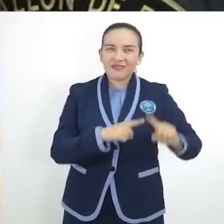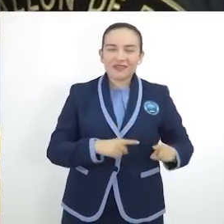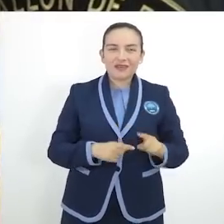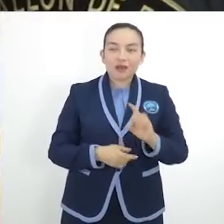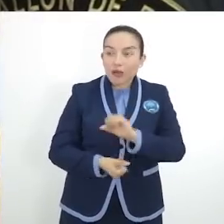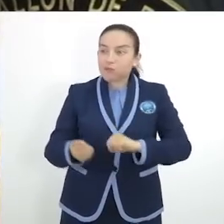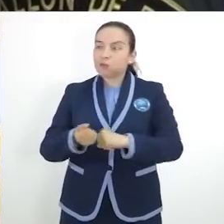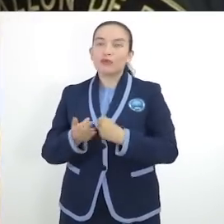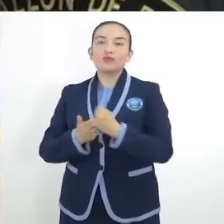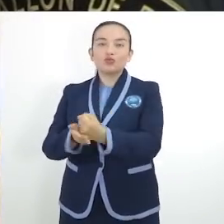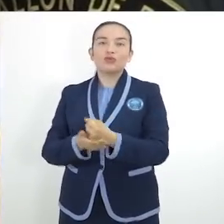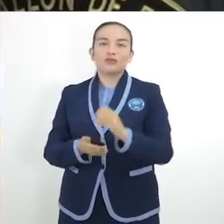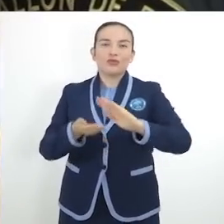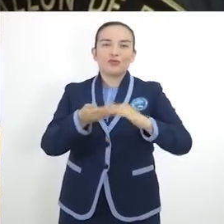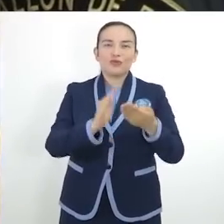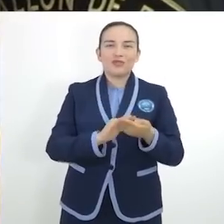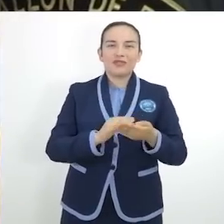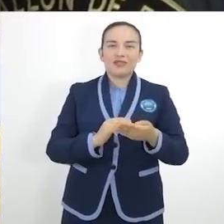en pro de la sociedad de Bogotá.